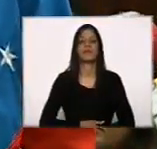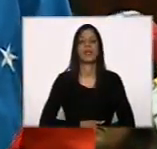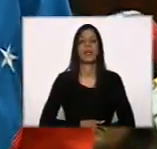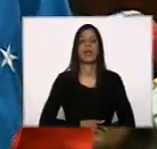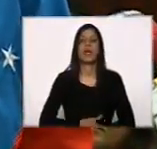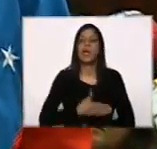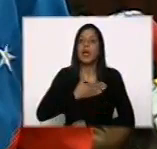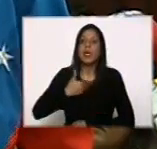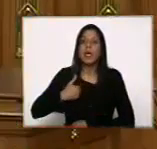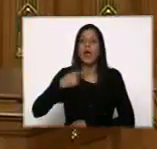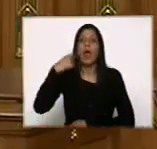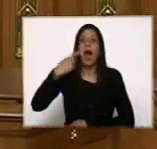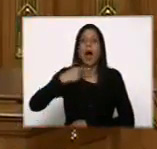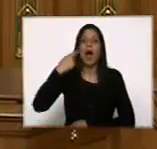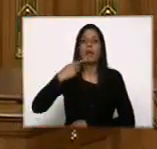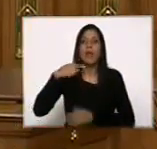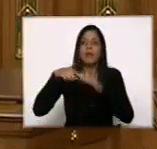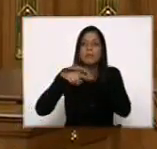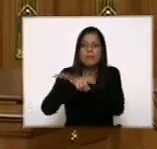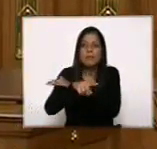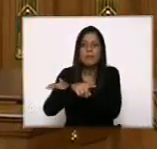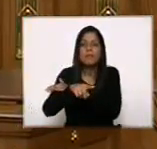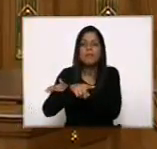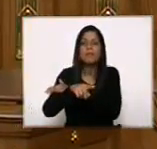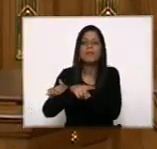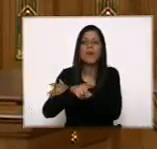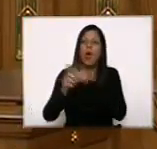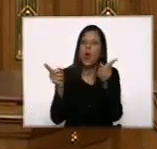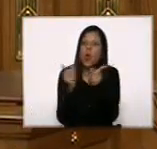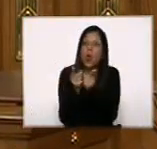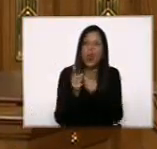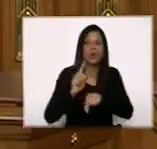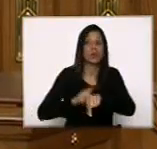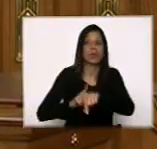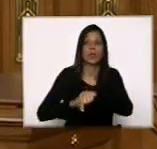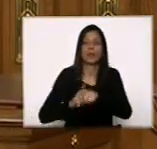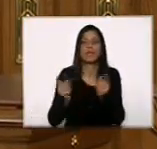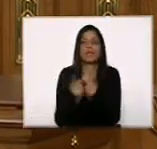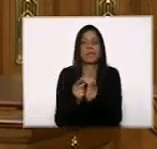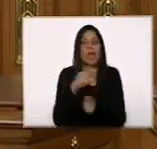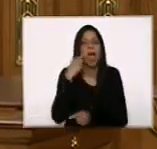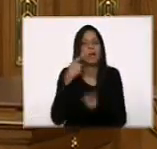ahondar en este discurso, corto indudablemente, en pequeñas palabras,